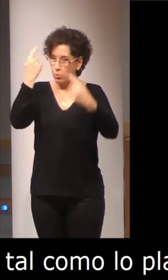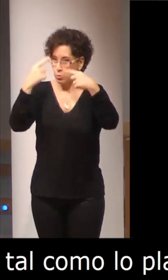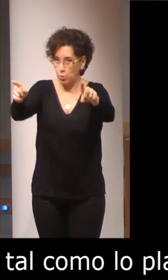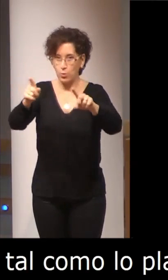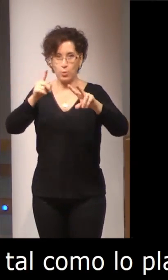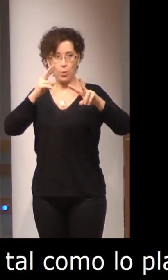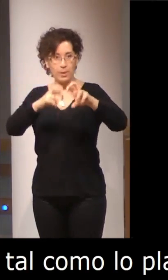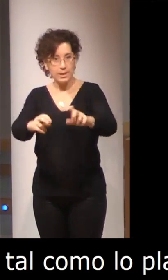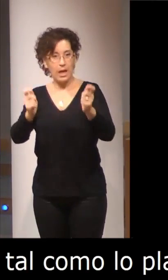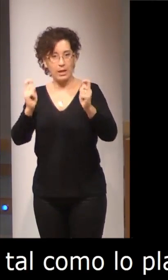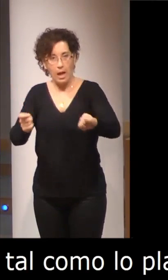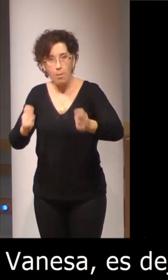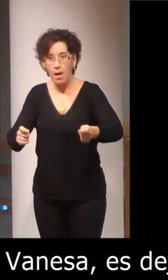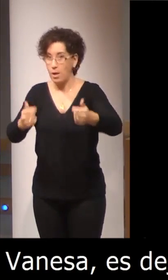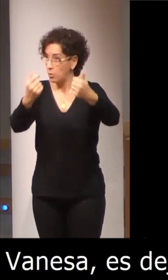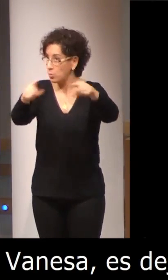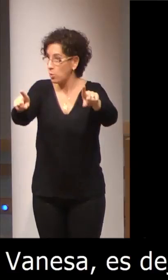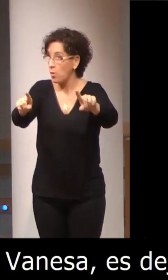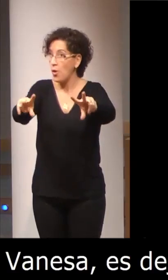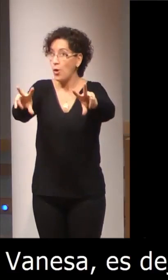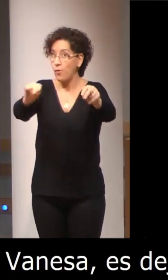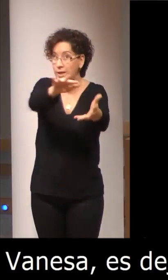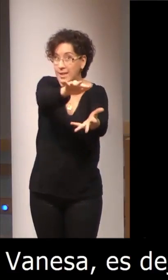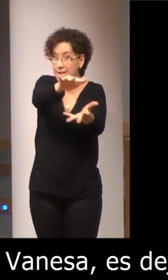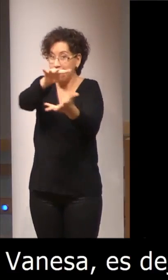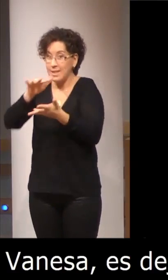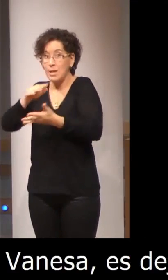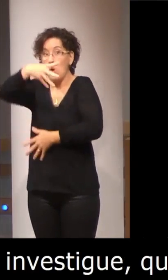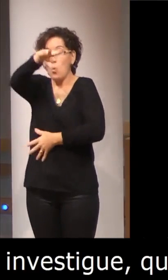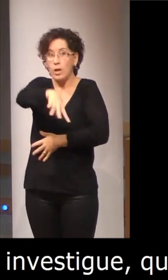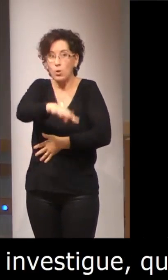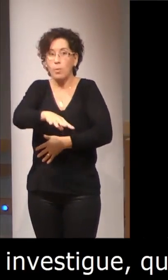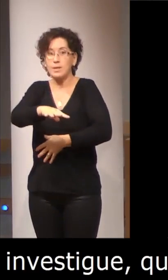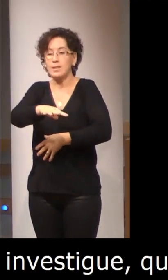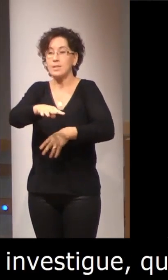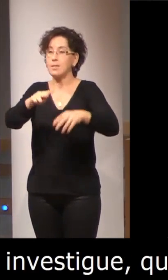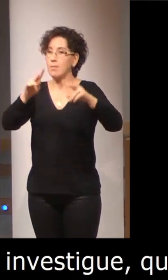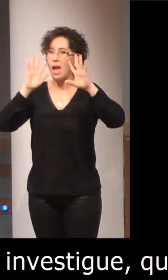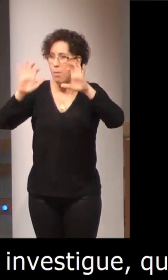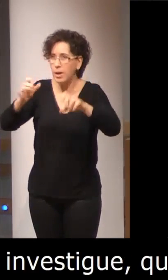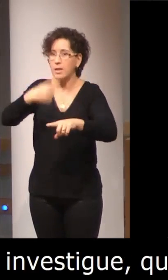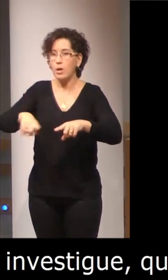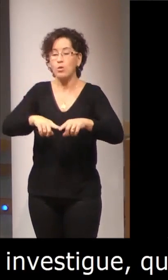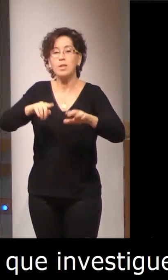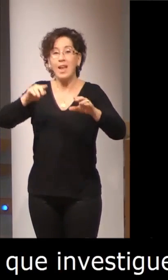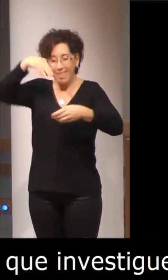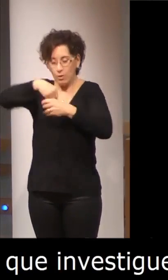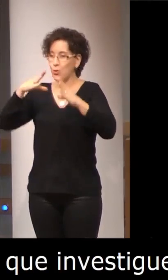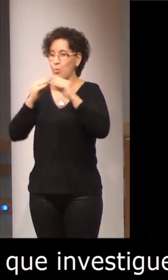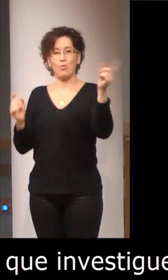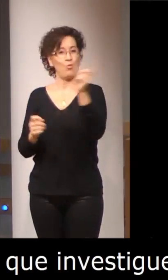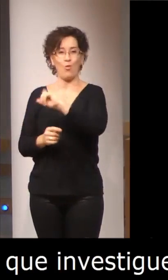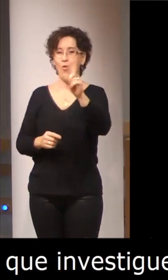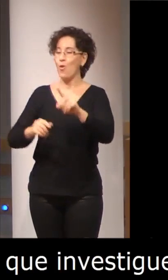alumno trabaje y con lo que investigue, trabaje y aprenda durante el cuatrimestre, tiene que salir fuera de la universidad, tiene que salir, ir a sus